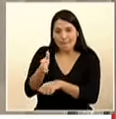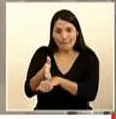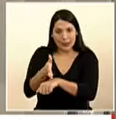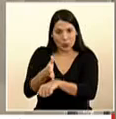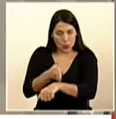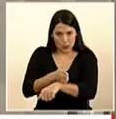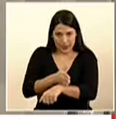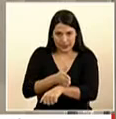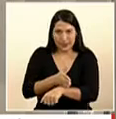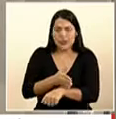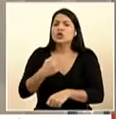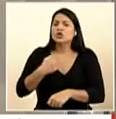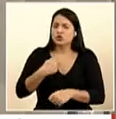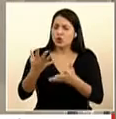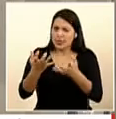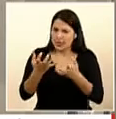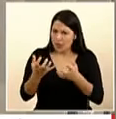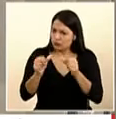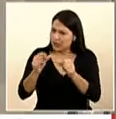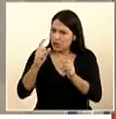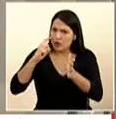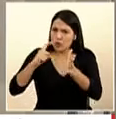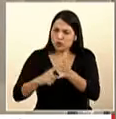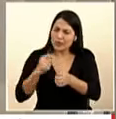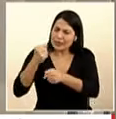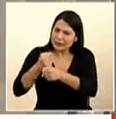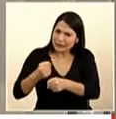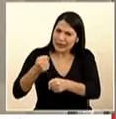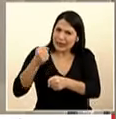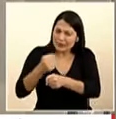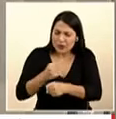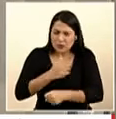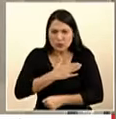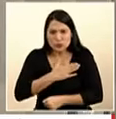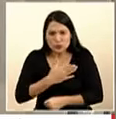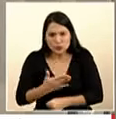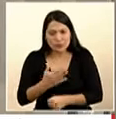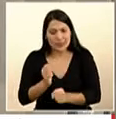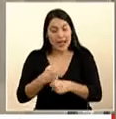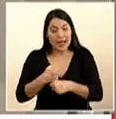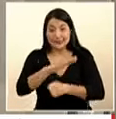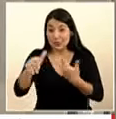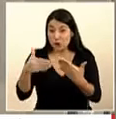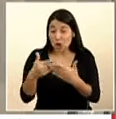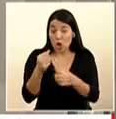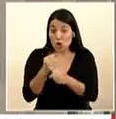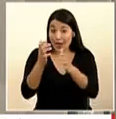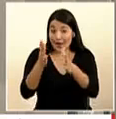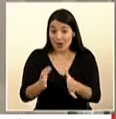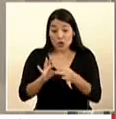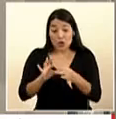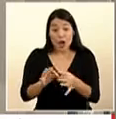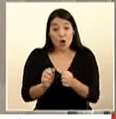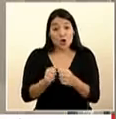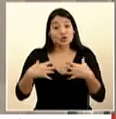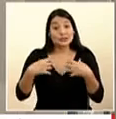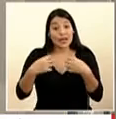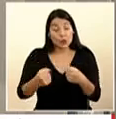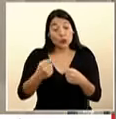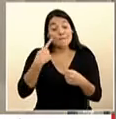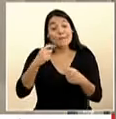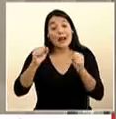trabajo arduo y la entrega que han estado dando todo el personal de salud para la atención de esta emergencia porque en